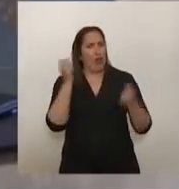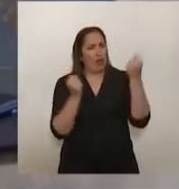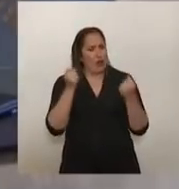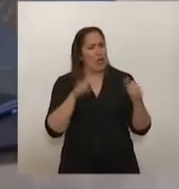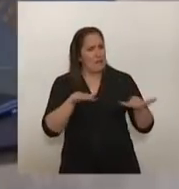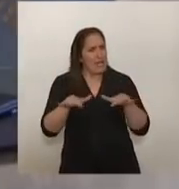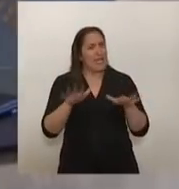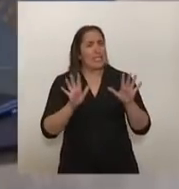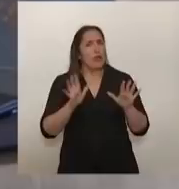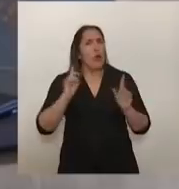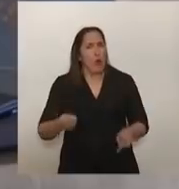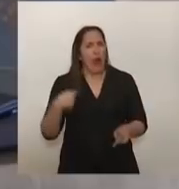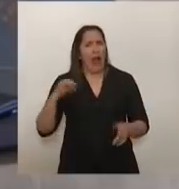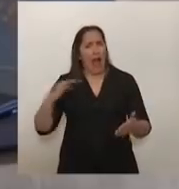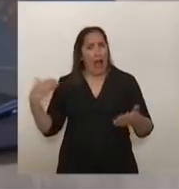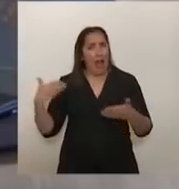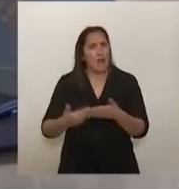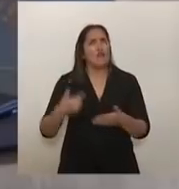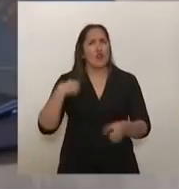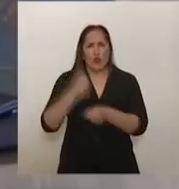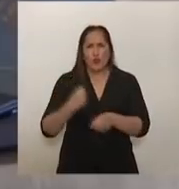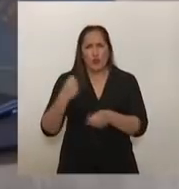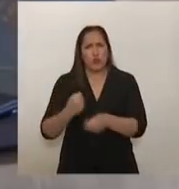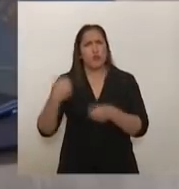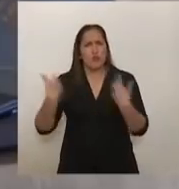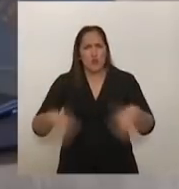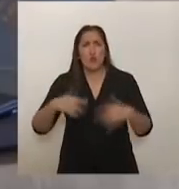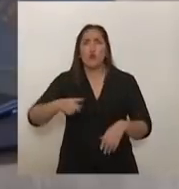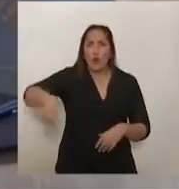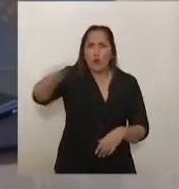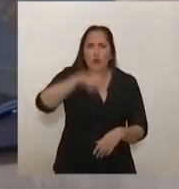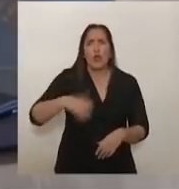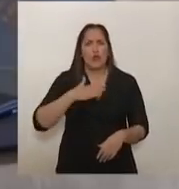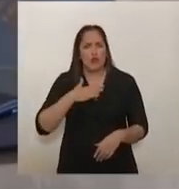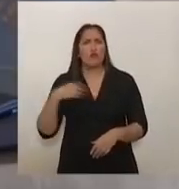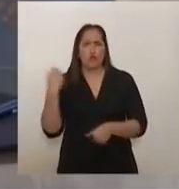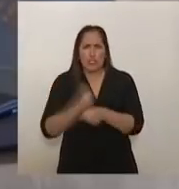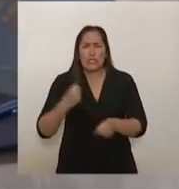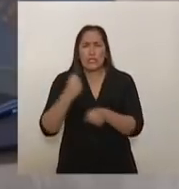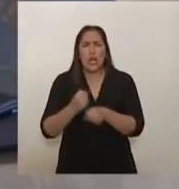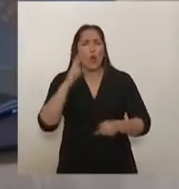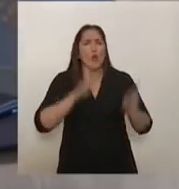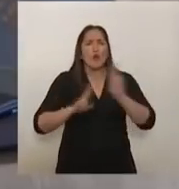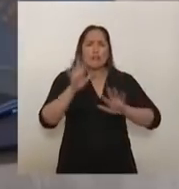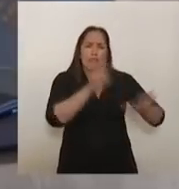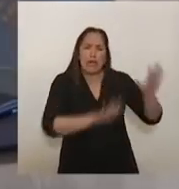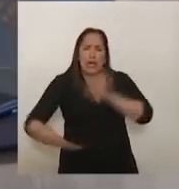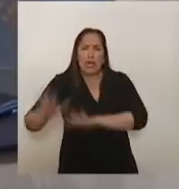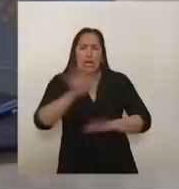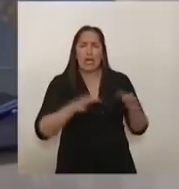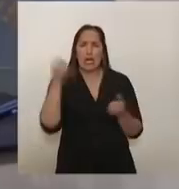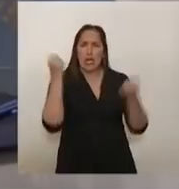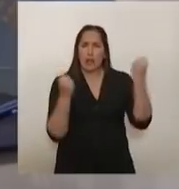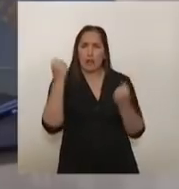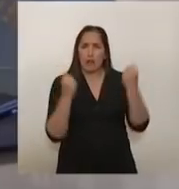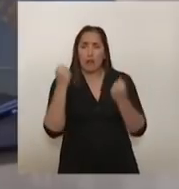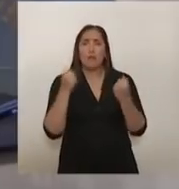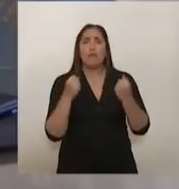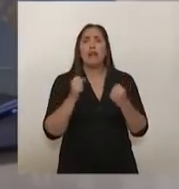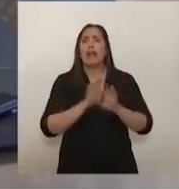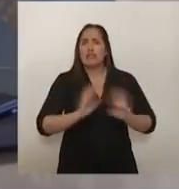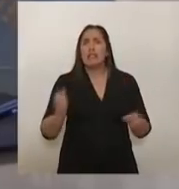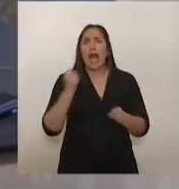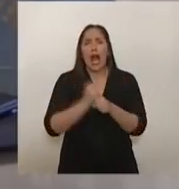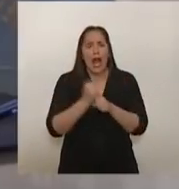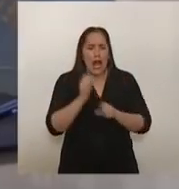años trabajamos mucho, ustedes y nosotros, para ordenar nuestra economía y que una parte importante del trabajo ya está